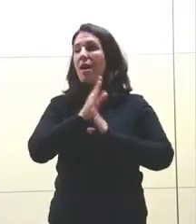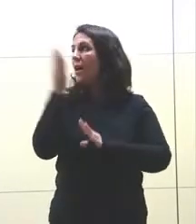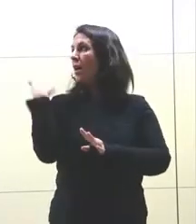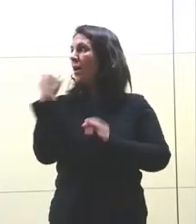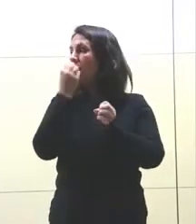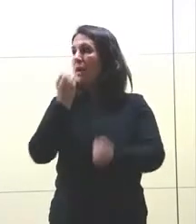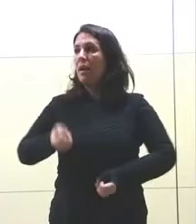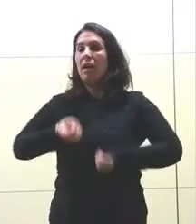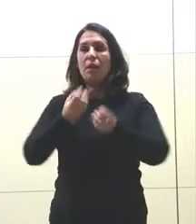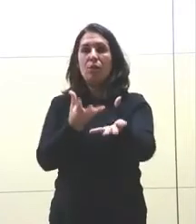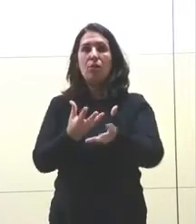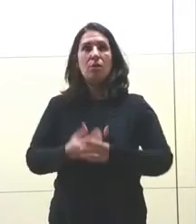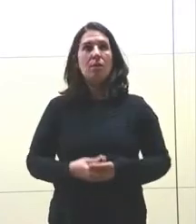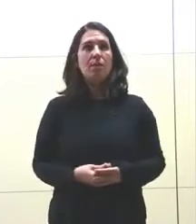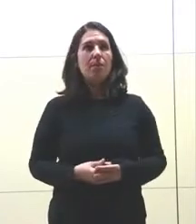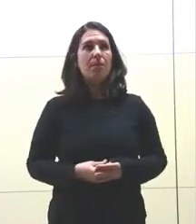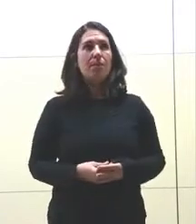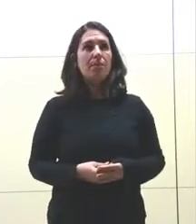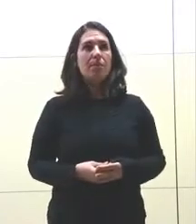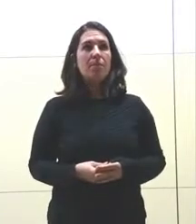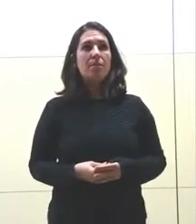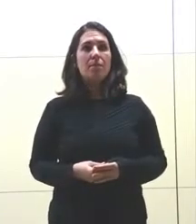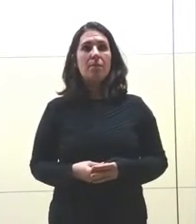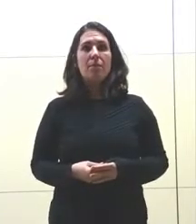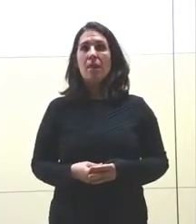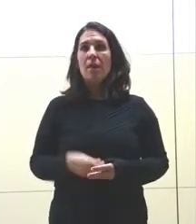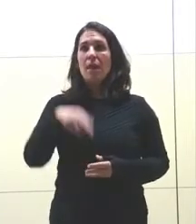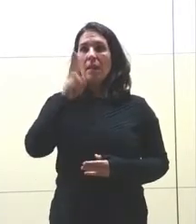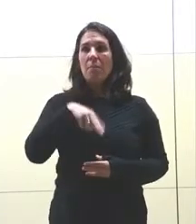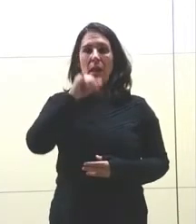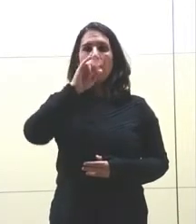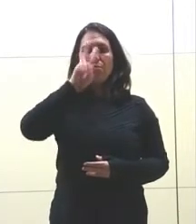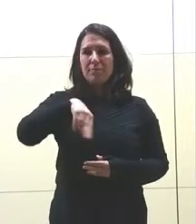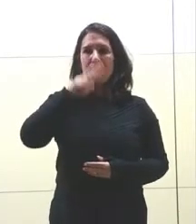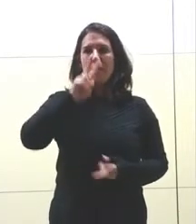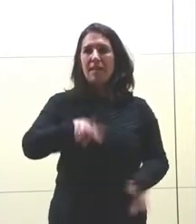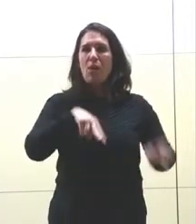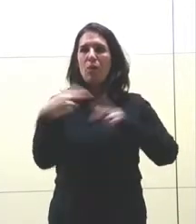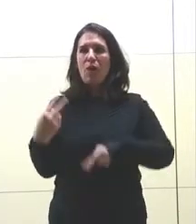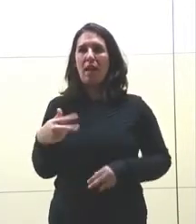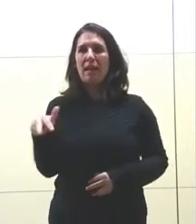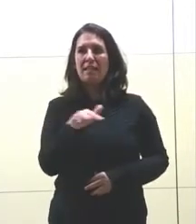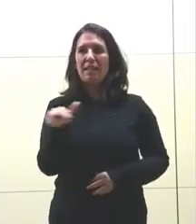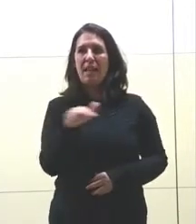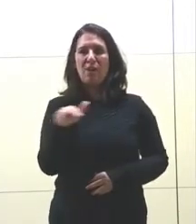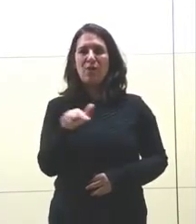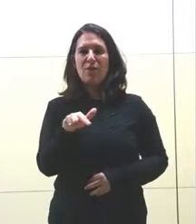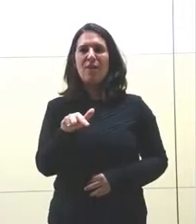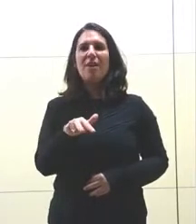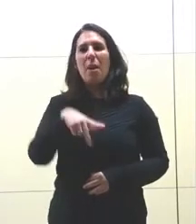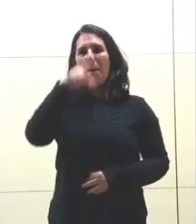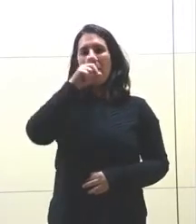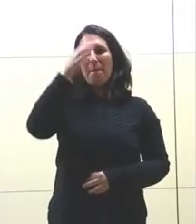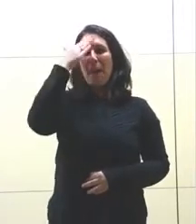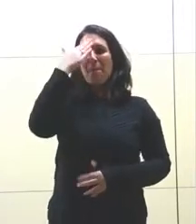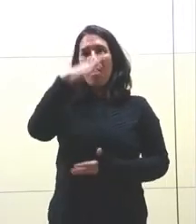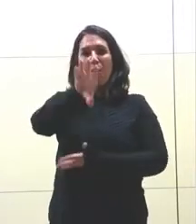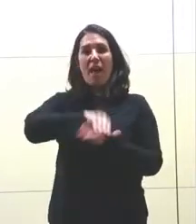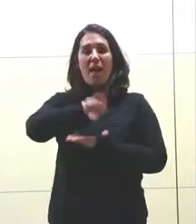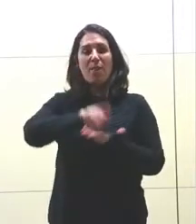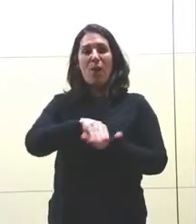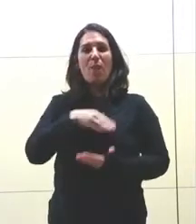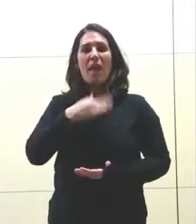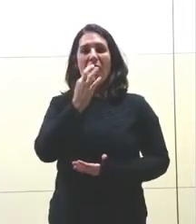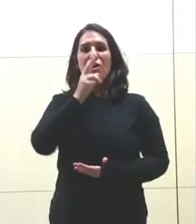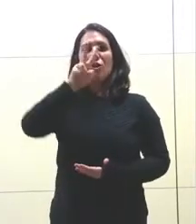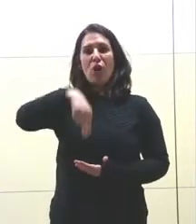Y tiene también la traducción al castellano, el memorándum John Snow. John Snow es uno de los padres